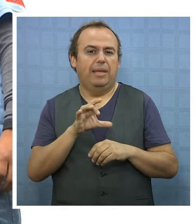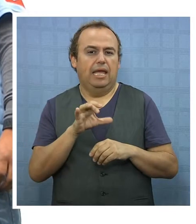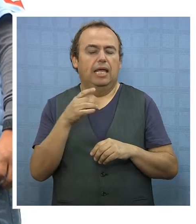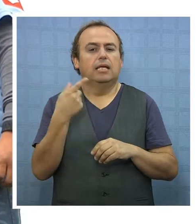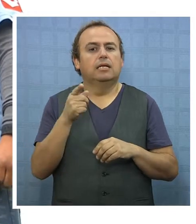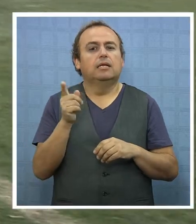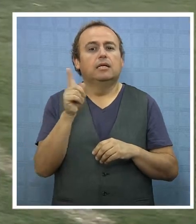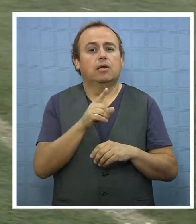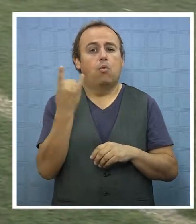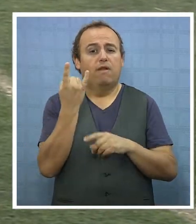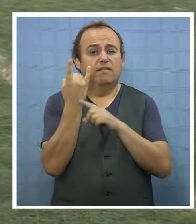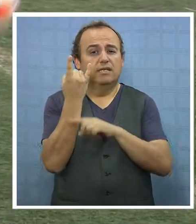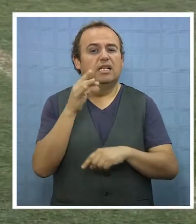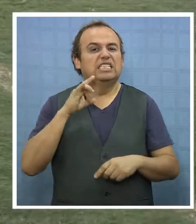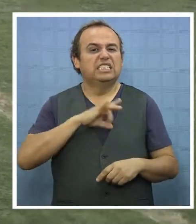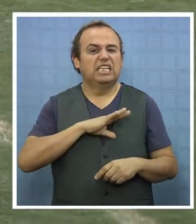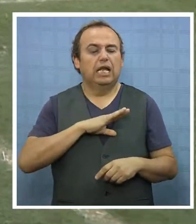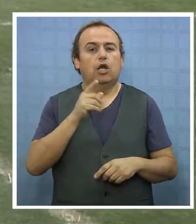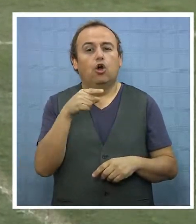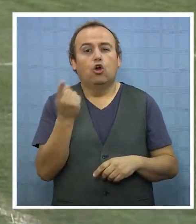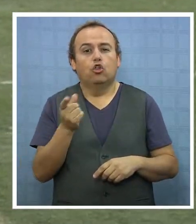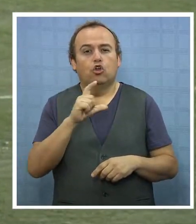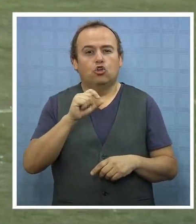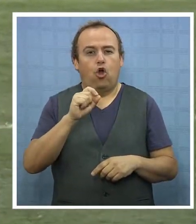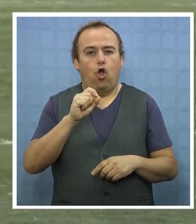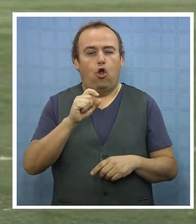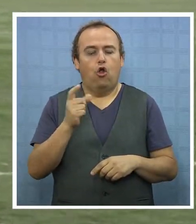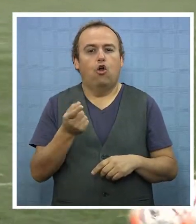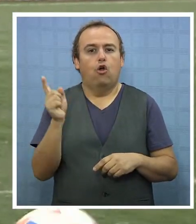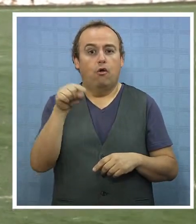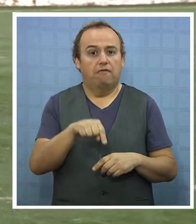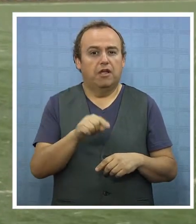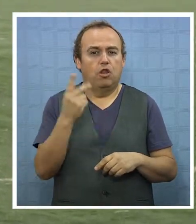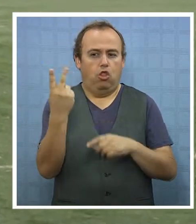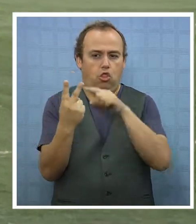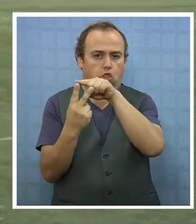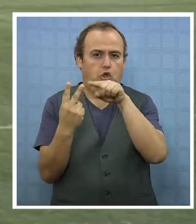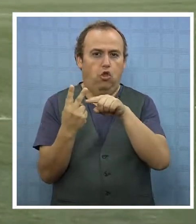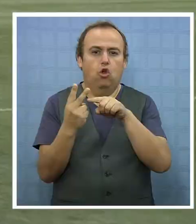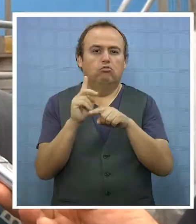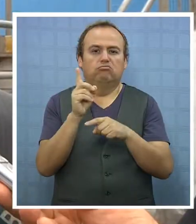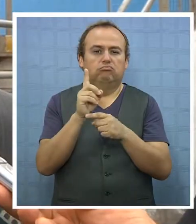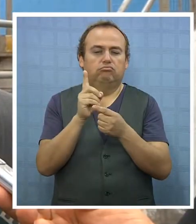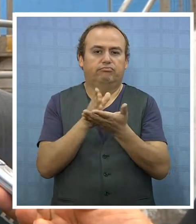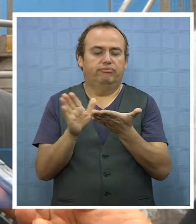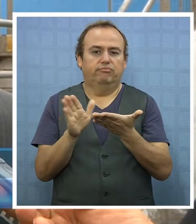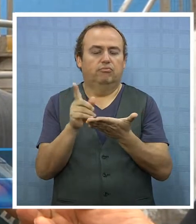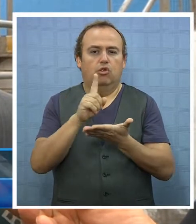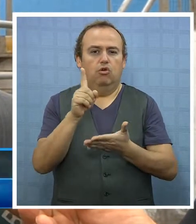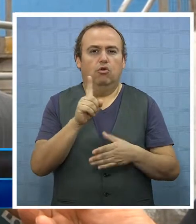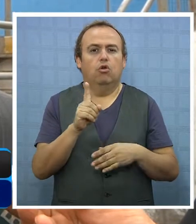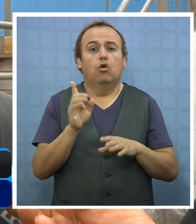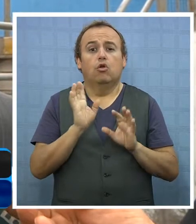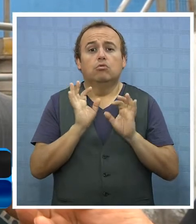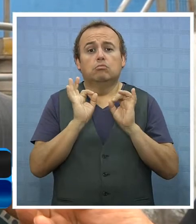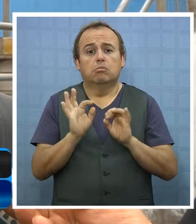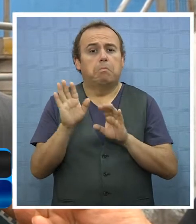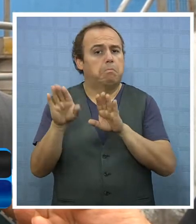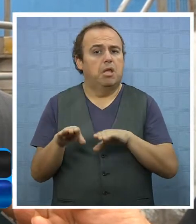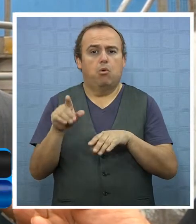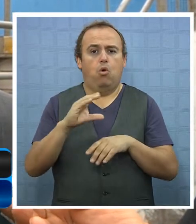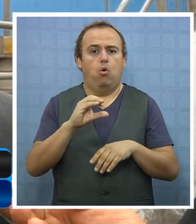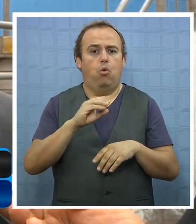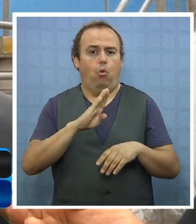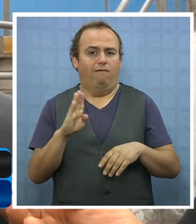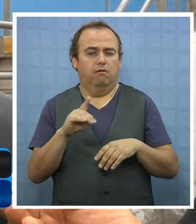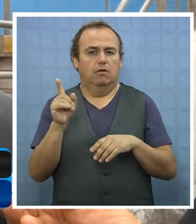de Chile y Matías Vidangosi de Colo-Colo. Hay un jugador de ellos que está descartado, que la verdad que se mantiene en su club. Y creo